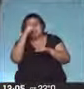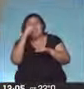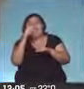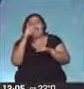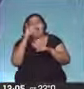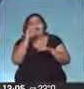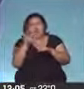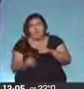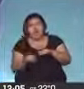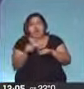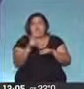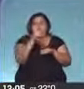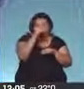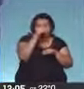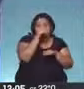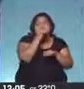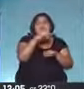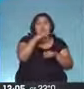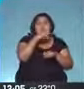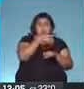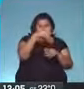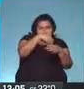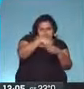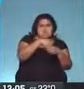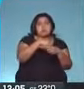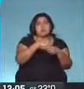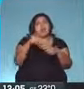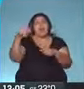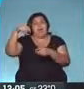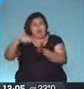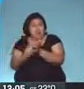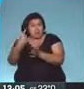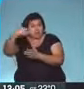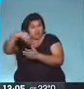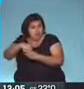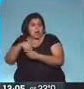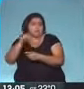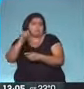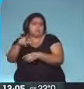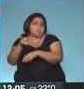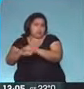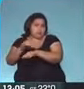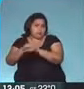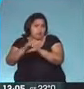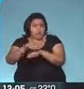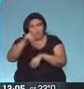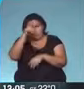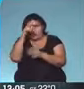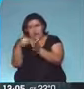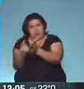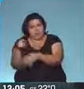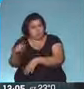ocupar. Y adentro de Buenos Aires, se está ocupando la Policía de la Ciudad de Buenos Aires. Todo